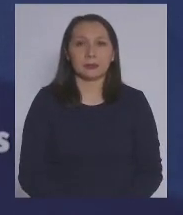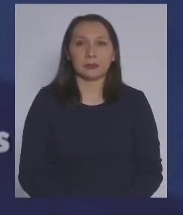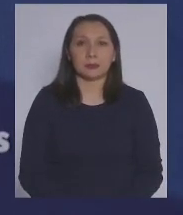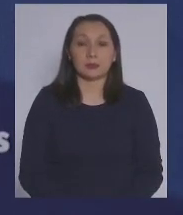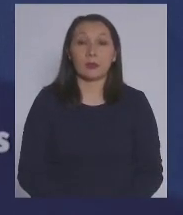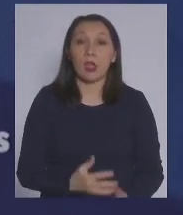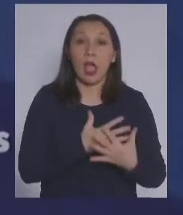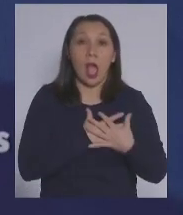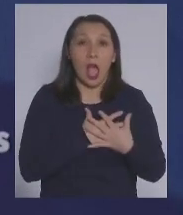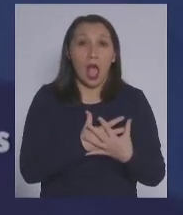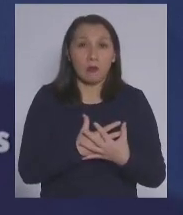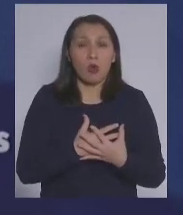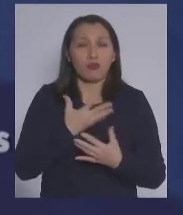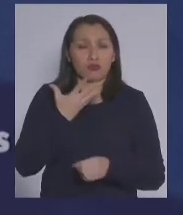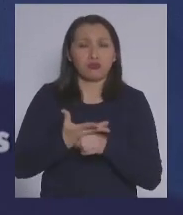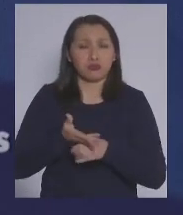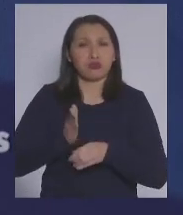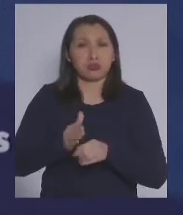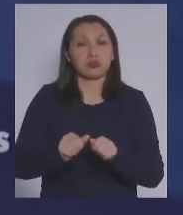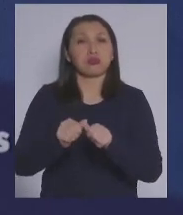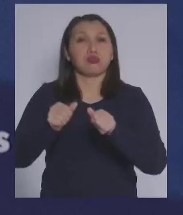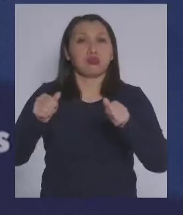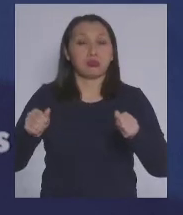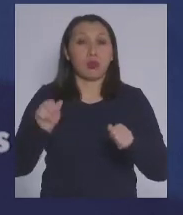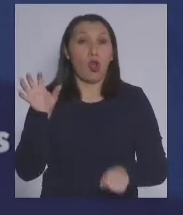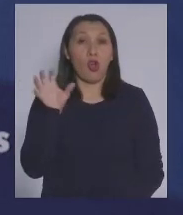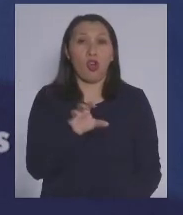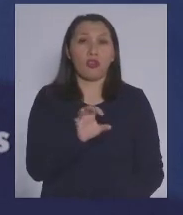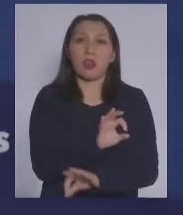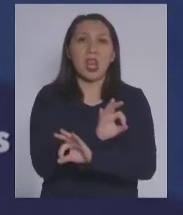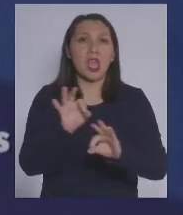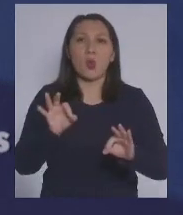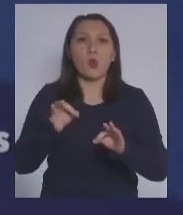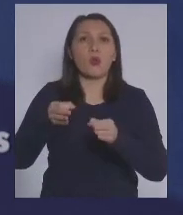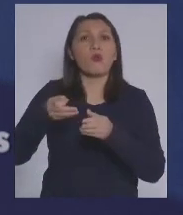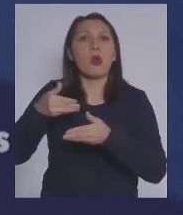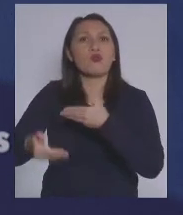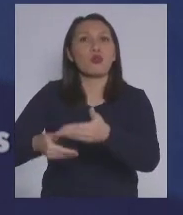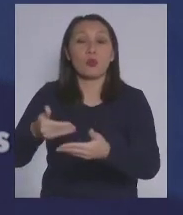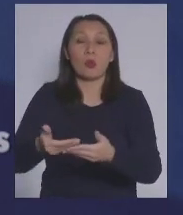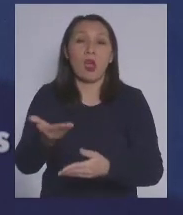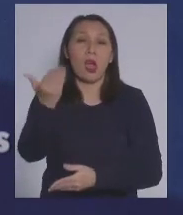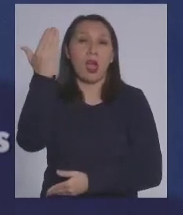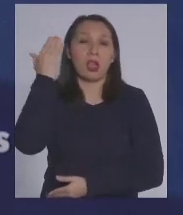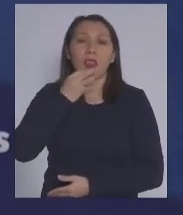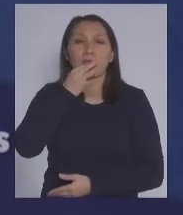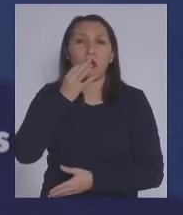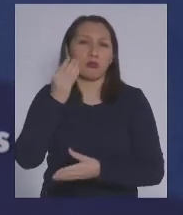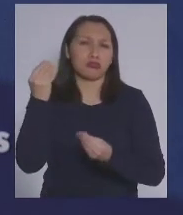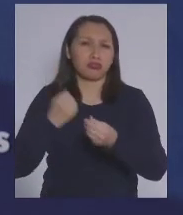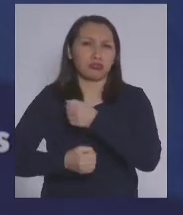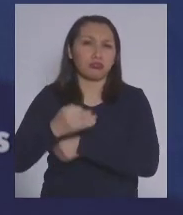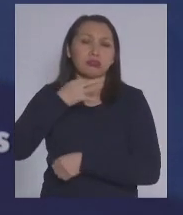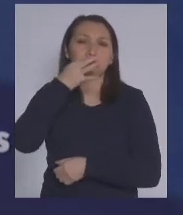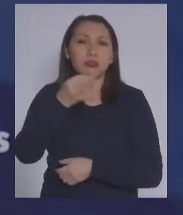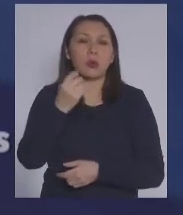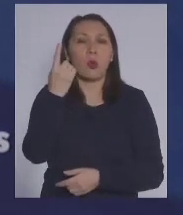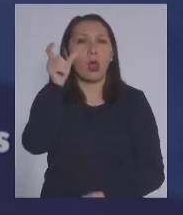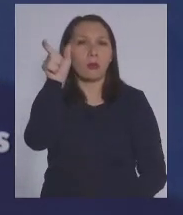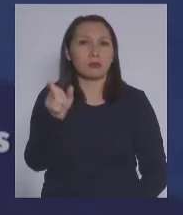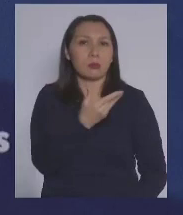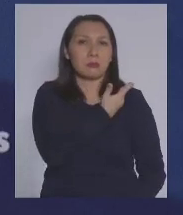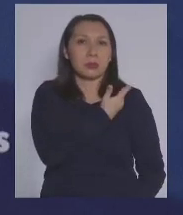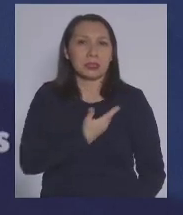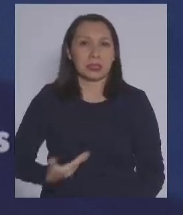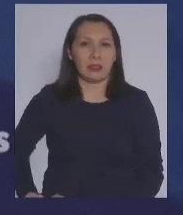el amor es fecundo el odio nada engendra dijo hace muchos años atrás un presidente